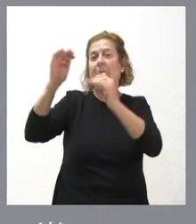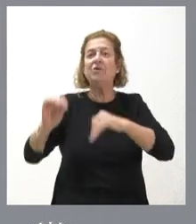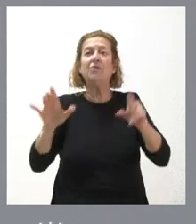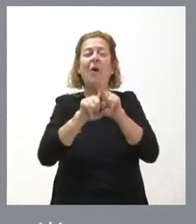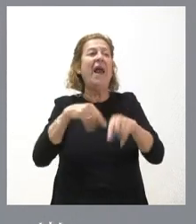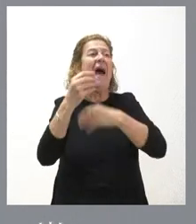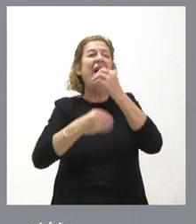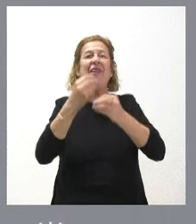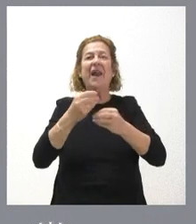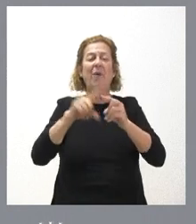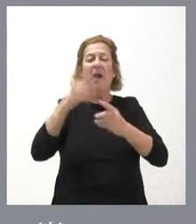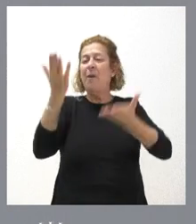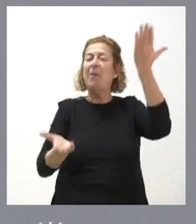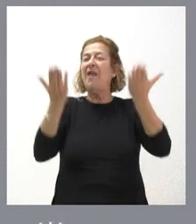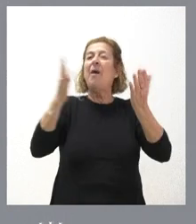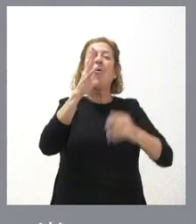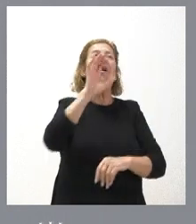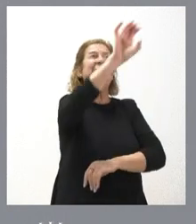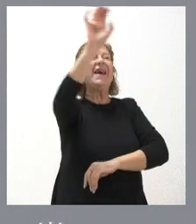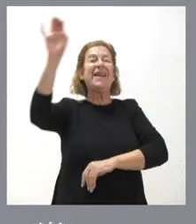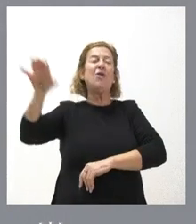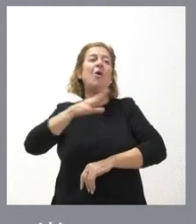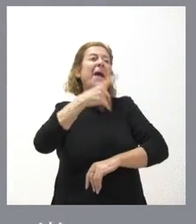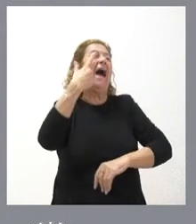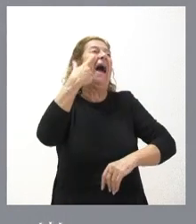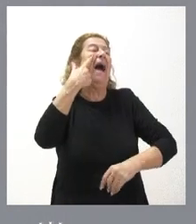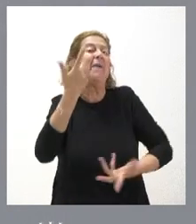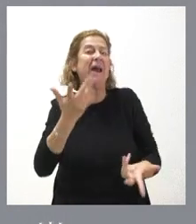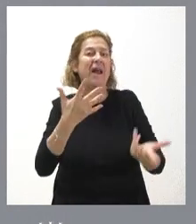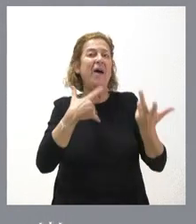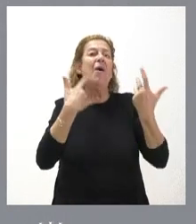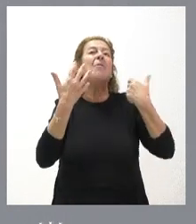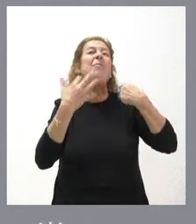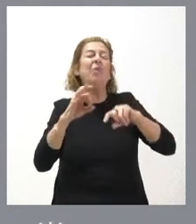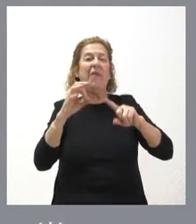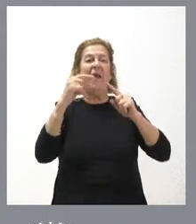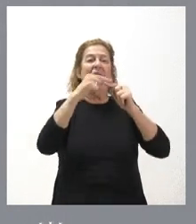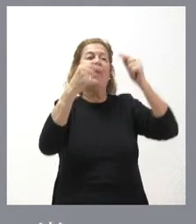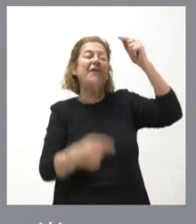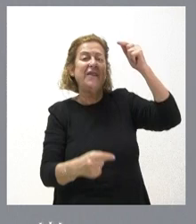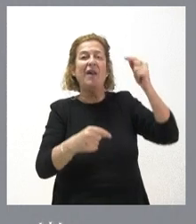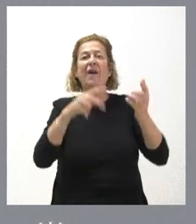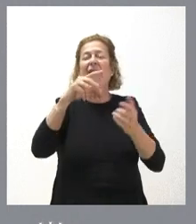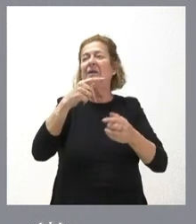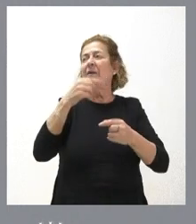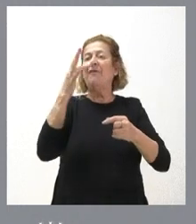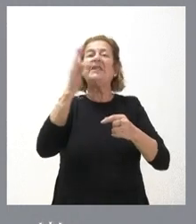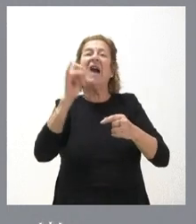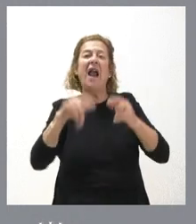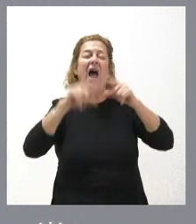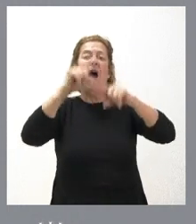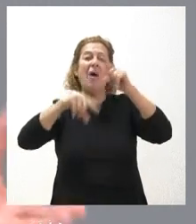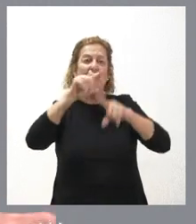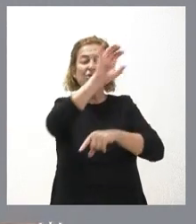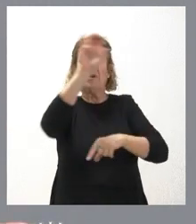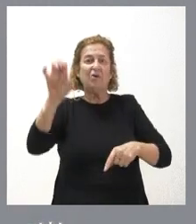por territorios con el objetivo de analizar unas posibles déficits Fiscales de algunos territorios y que de esto se deriven